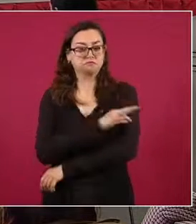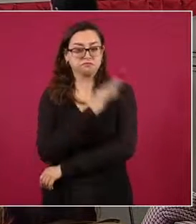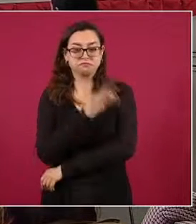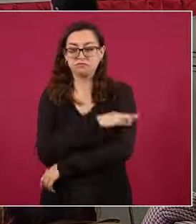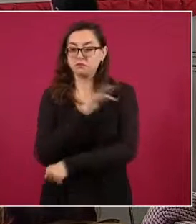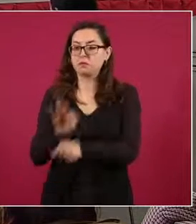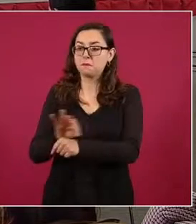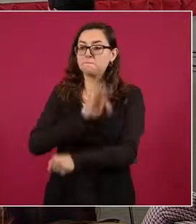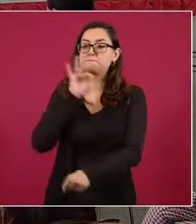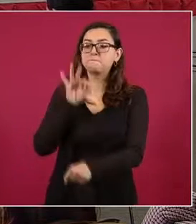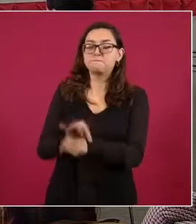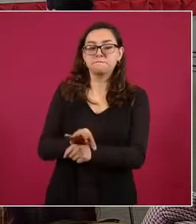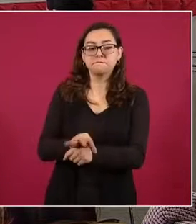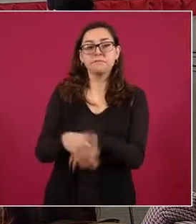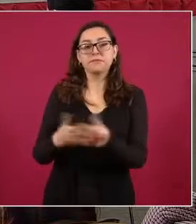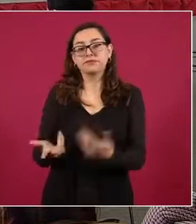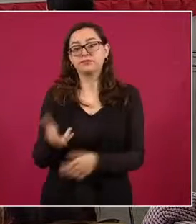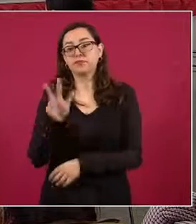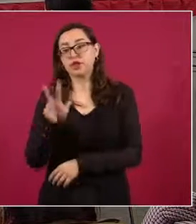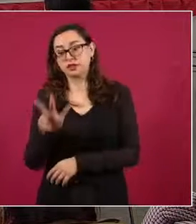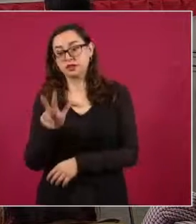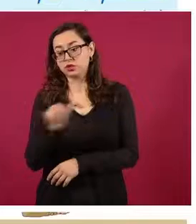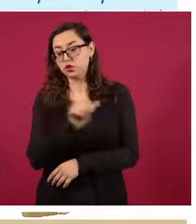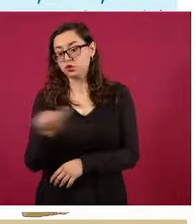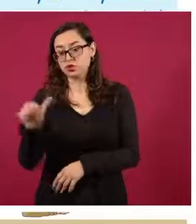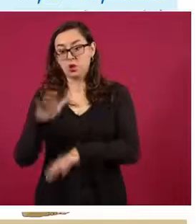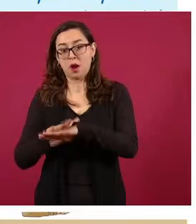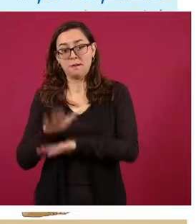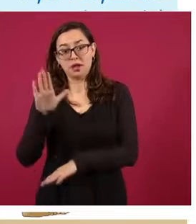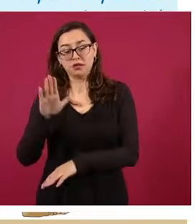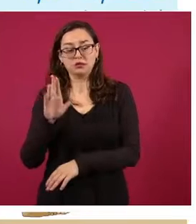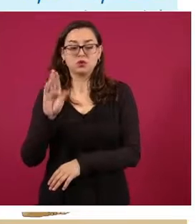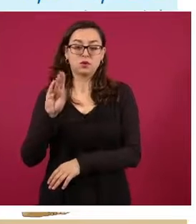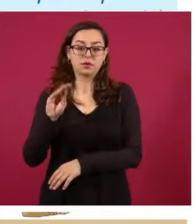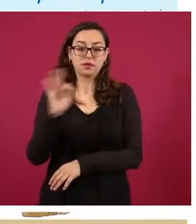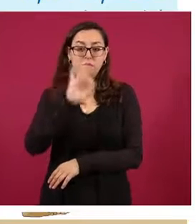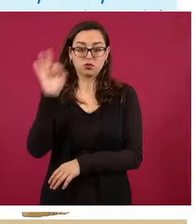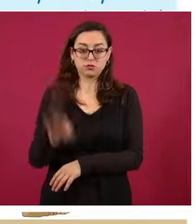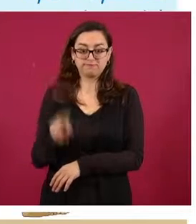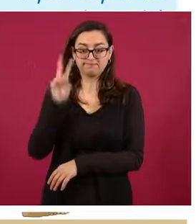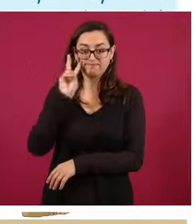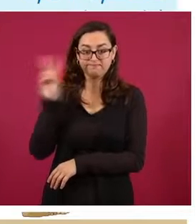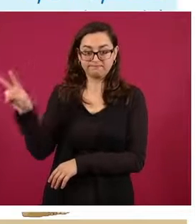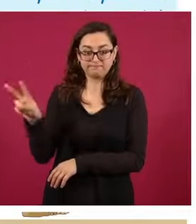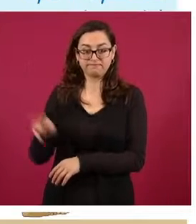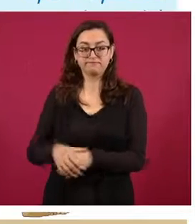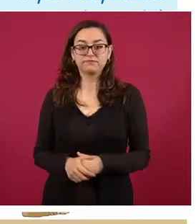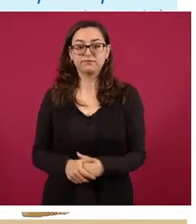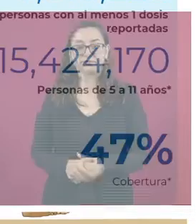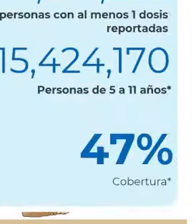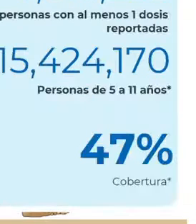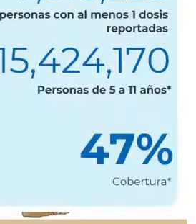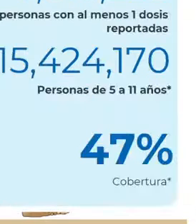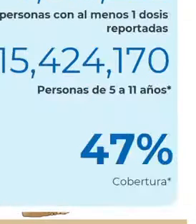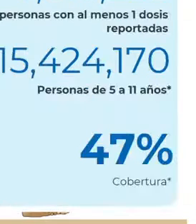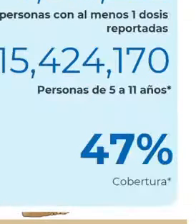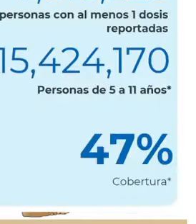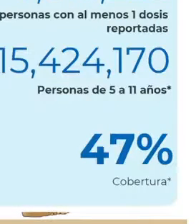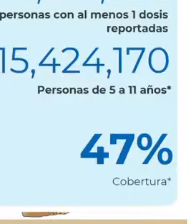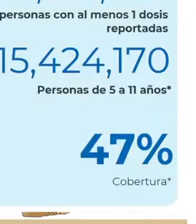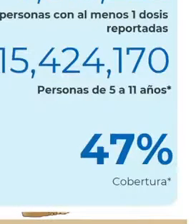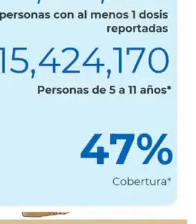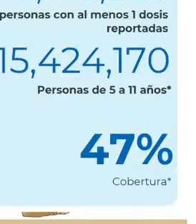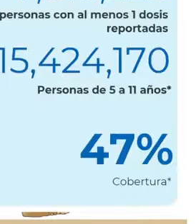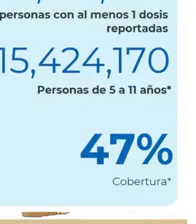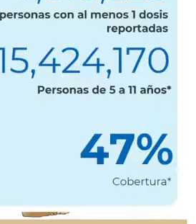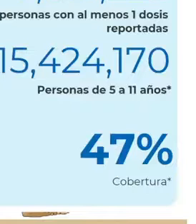adelante, con coberturas por arriba del 90%, 91%. Esto también en niñas y niños